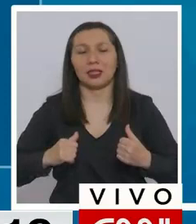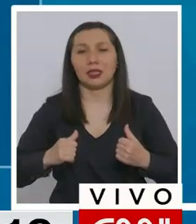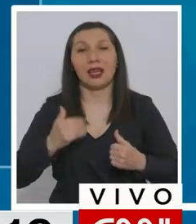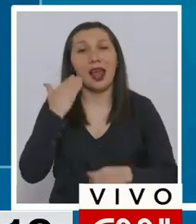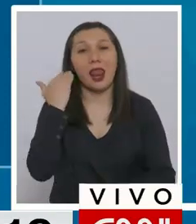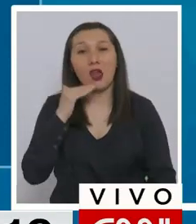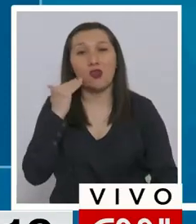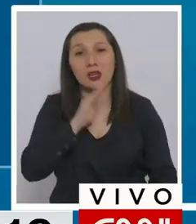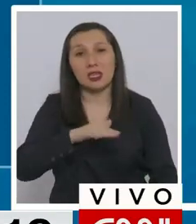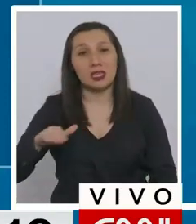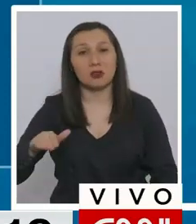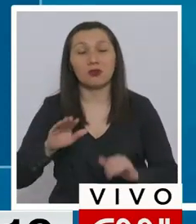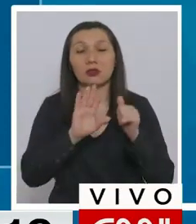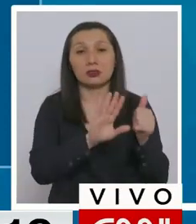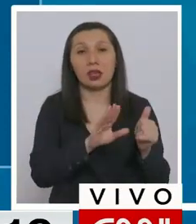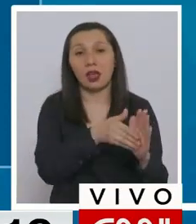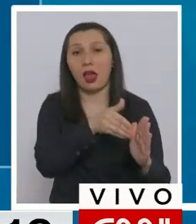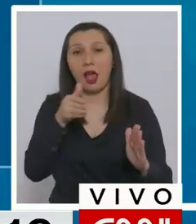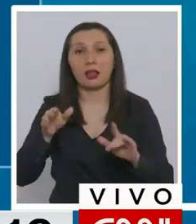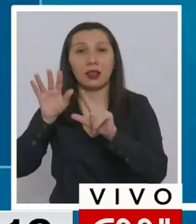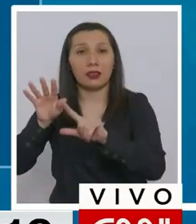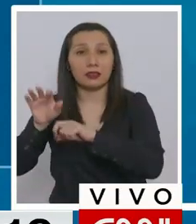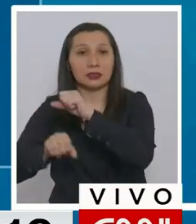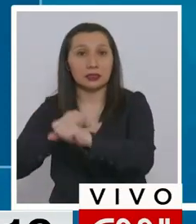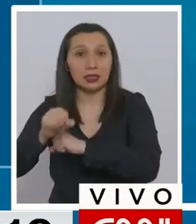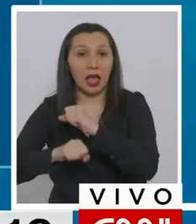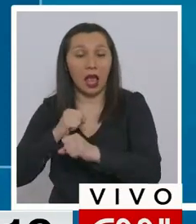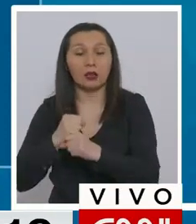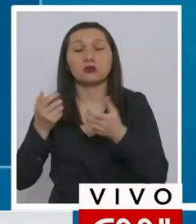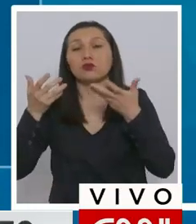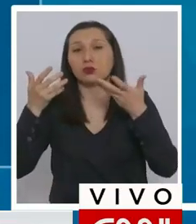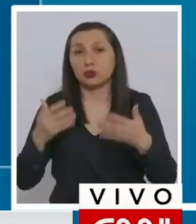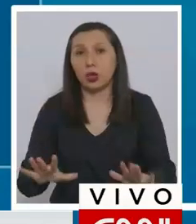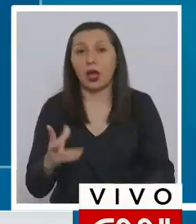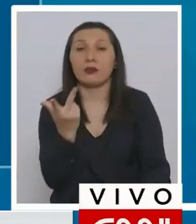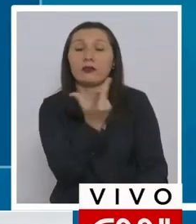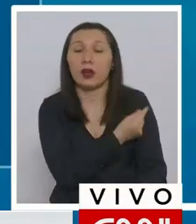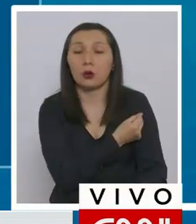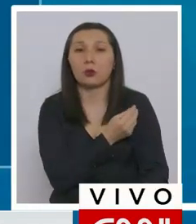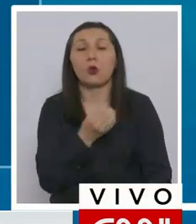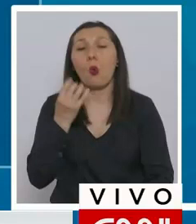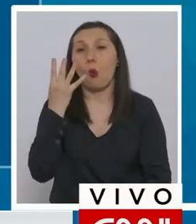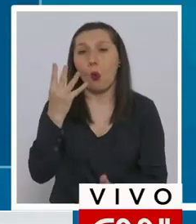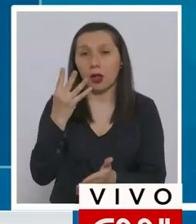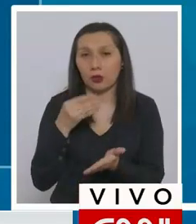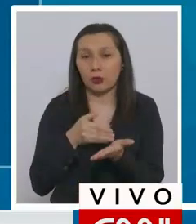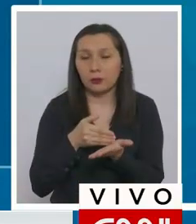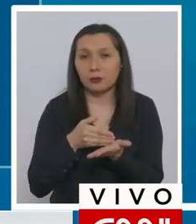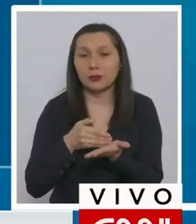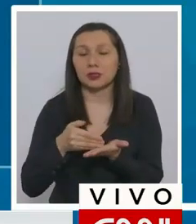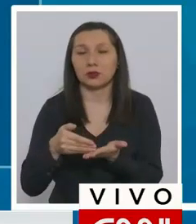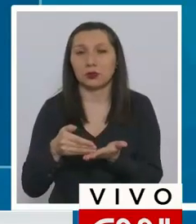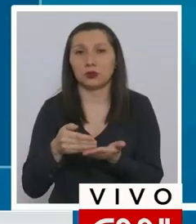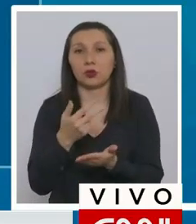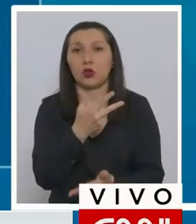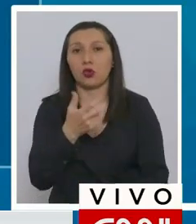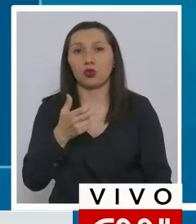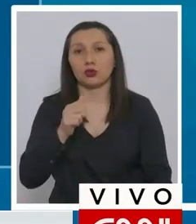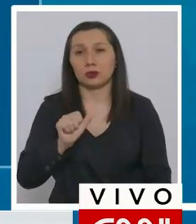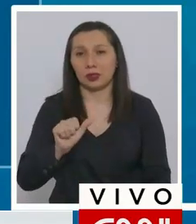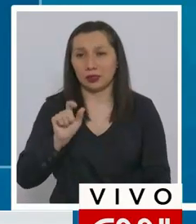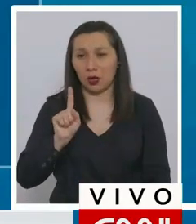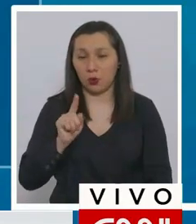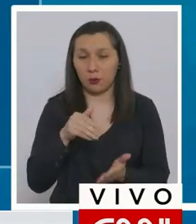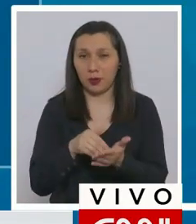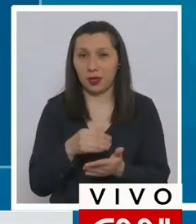8.128.509 personas. Es muy destacable este esfuerzo, ya que la vacuna o la dosis de